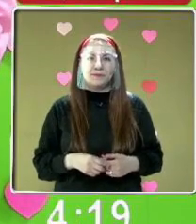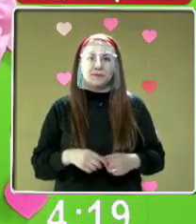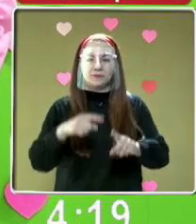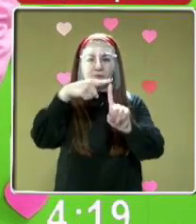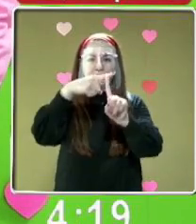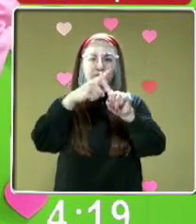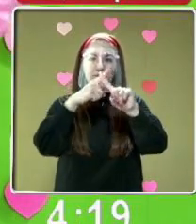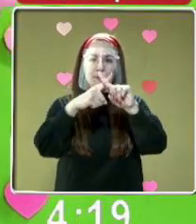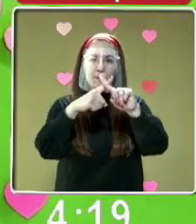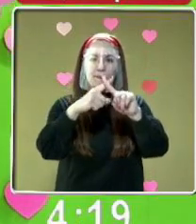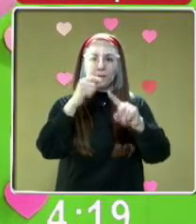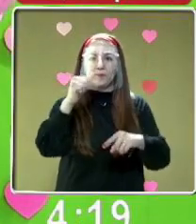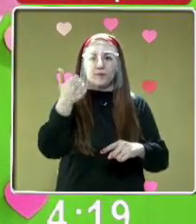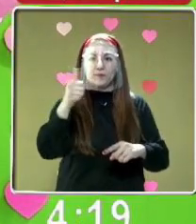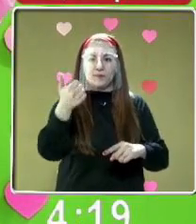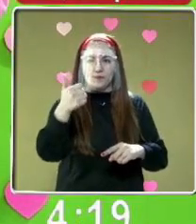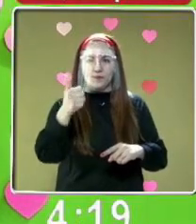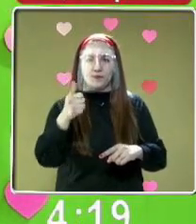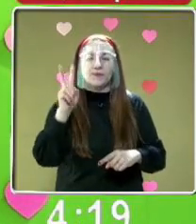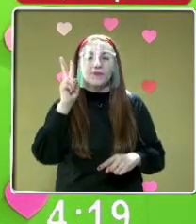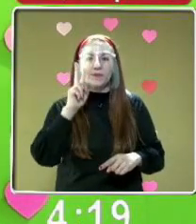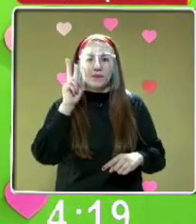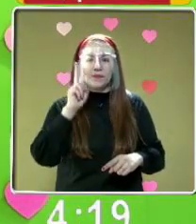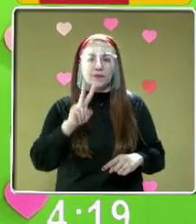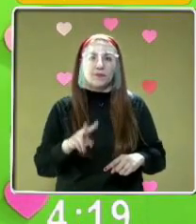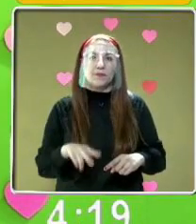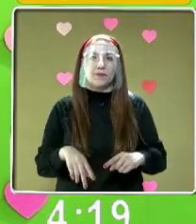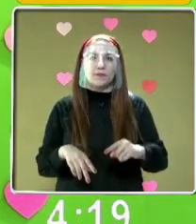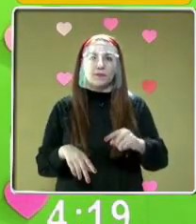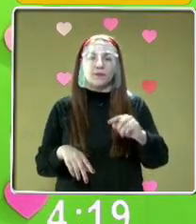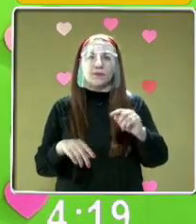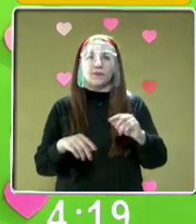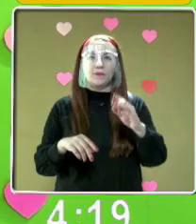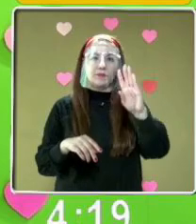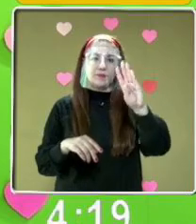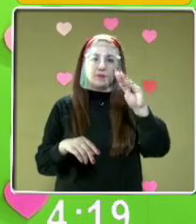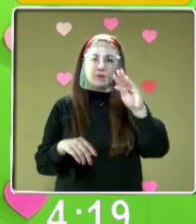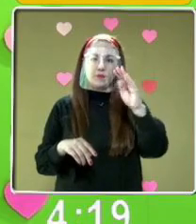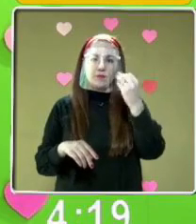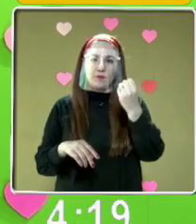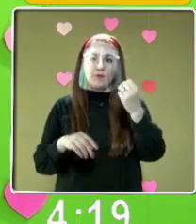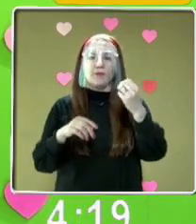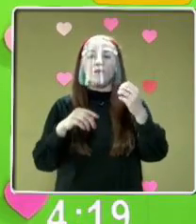maestra. Exactamente. Nada más lo vamos a comprobar en el segundo caso.